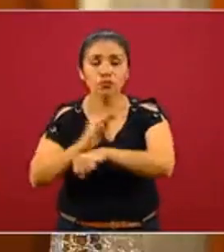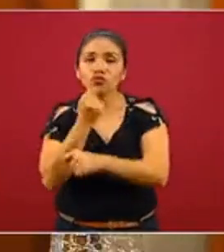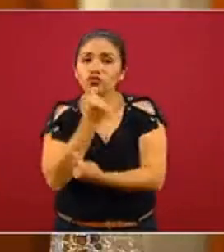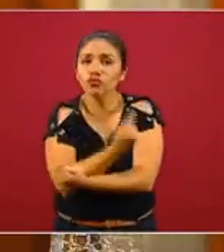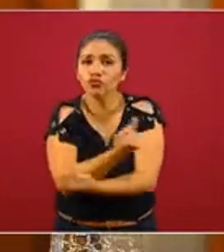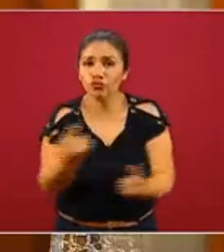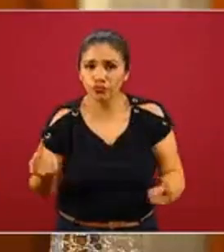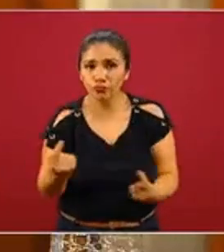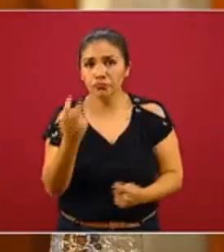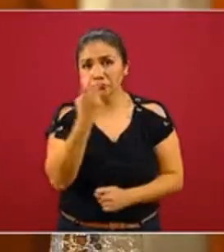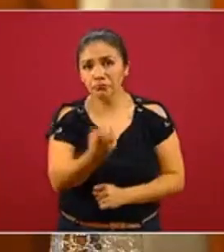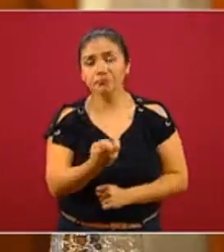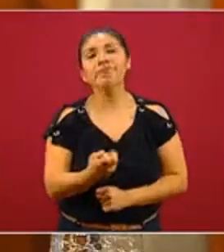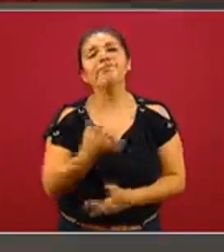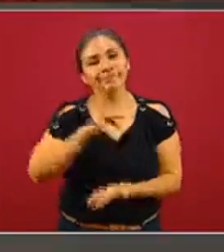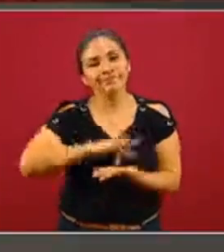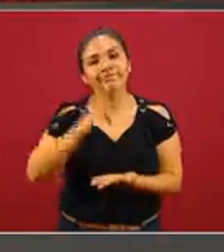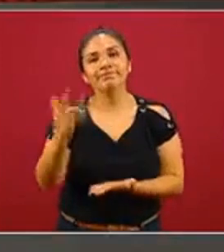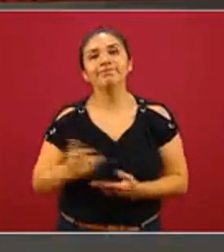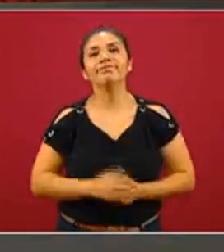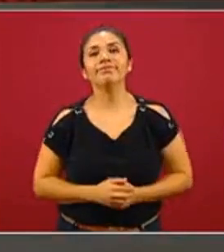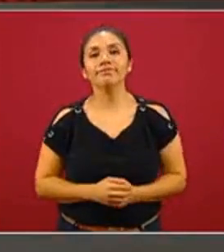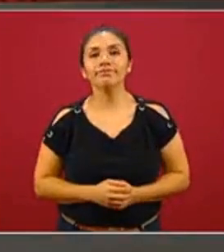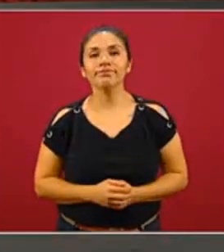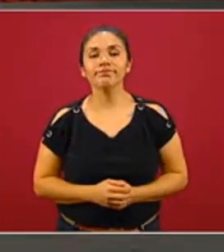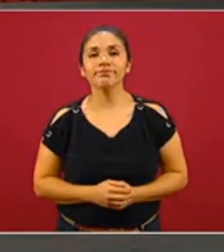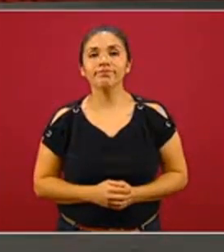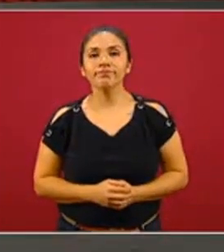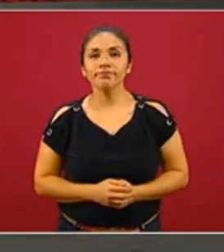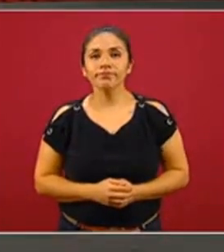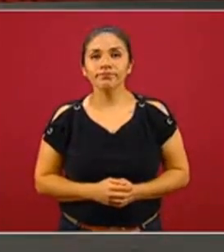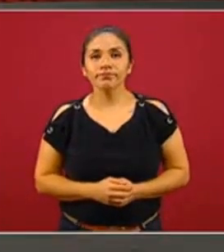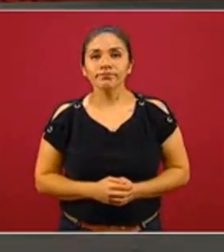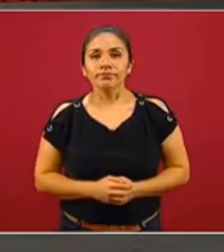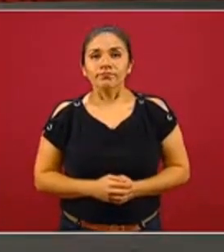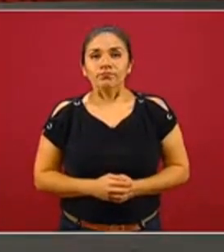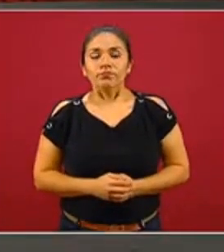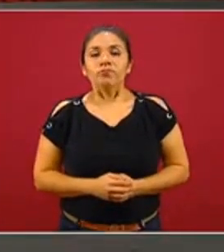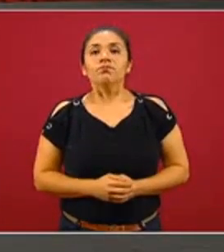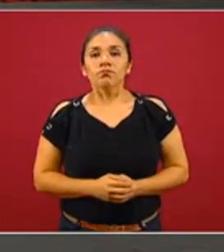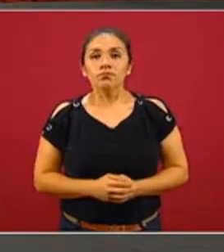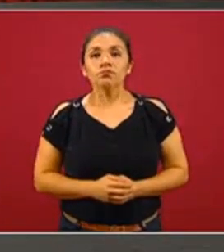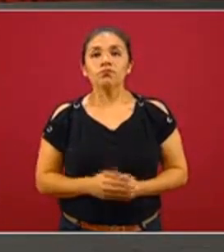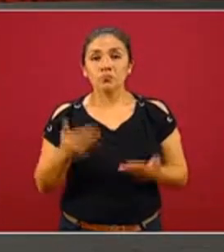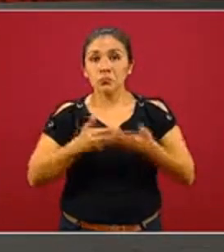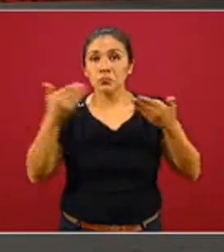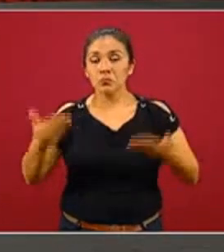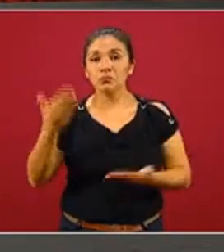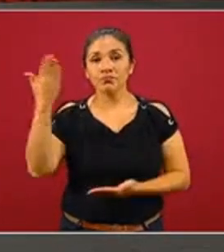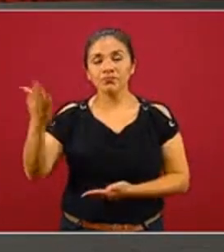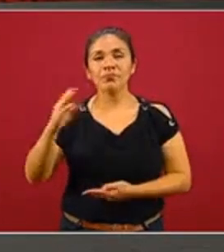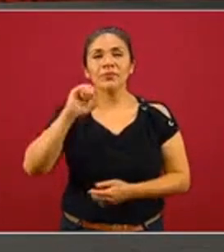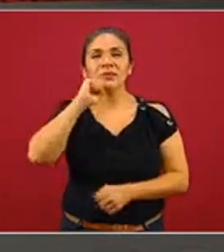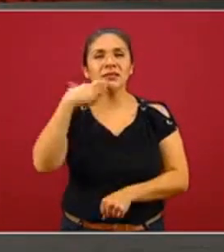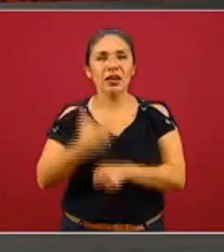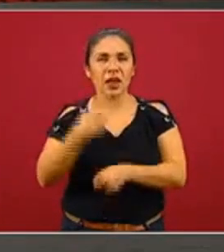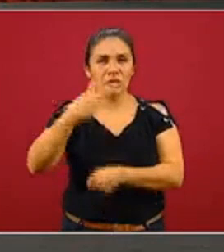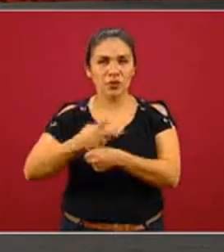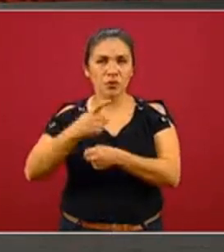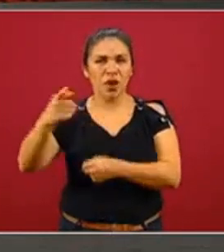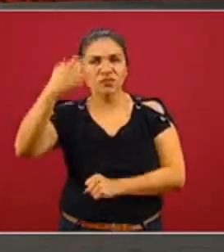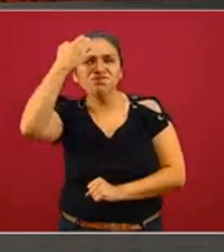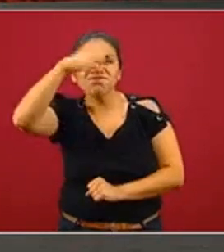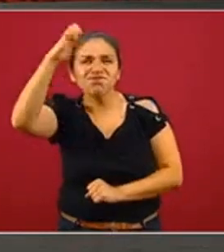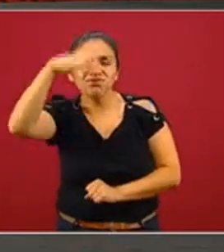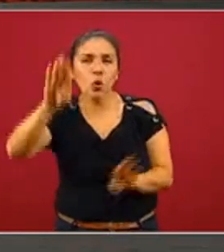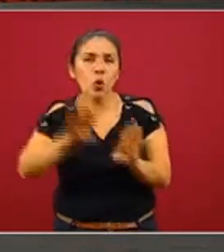y adolescencia. Muchas gracias. Buenas noches. Gracias, Cristian. Bueno, le cedemos la palabra al señor subsecretario para que el que tiene tanta experiencia en el